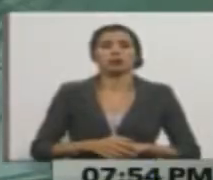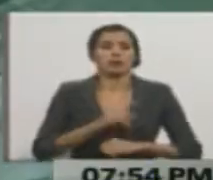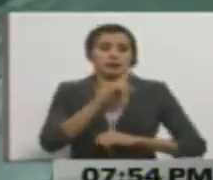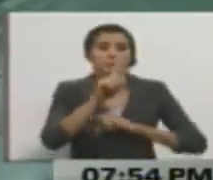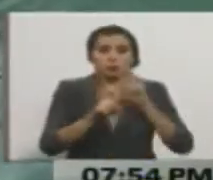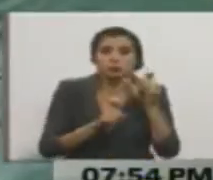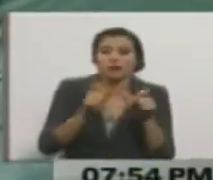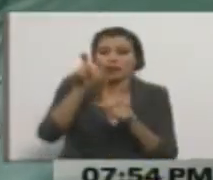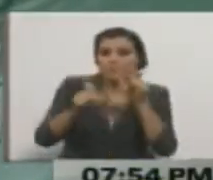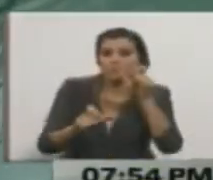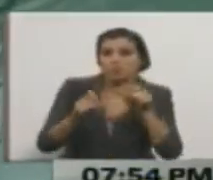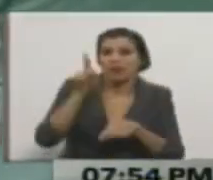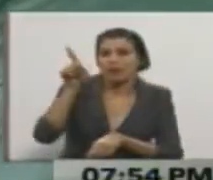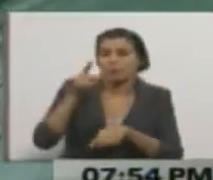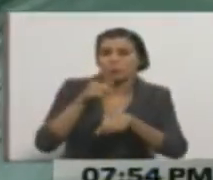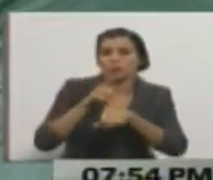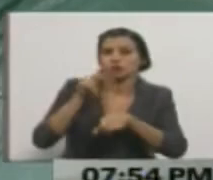gente